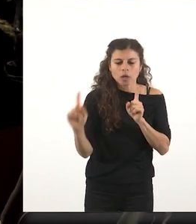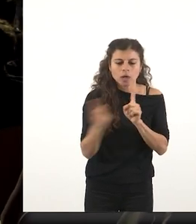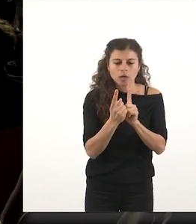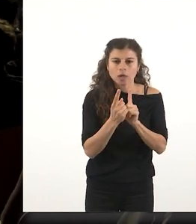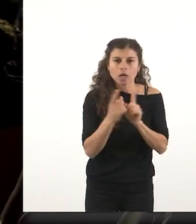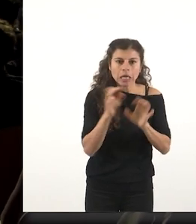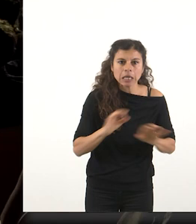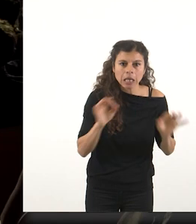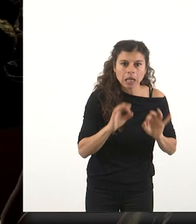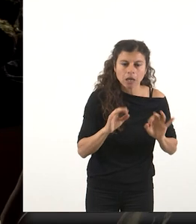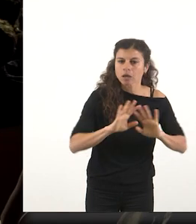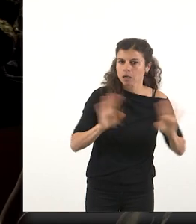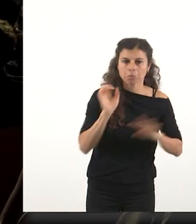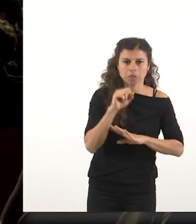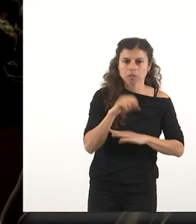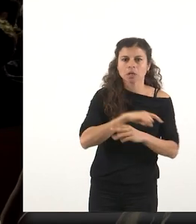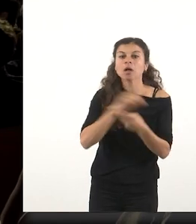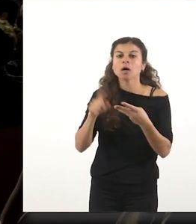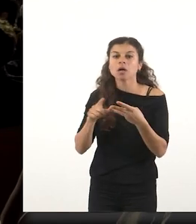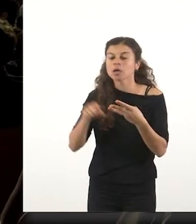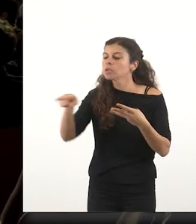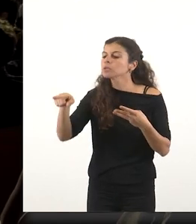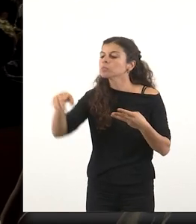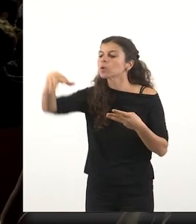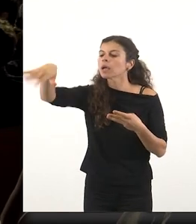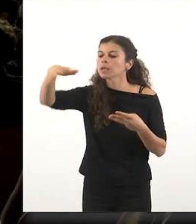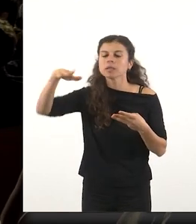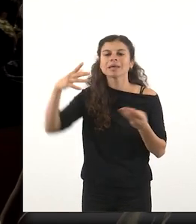Ninguno. Ha pasado. Muy bien. ¿Por ahí con Antonio? ¿Qué tal con Antonio por ahí?